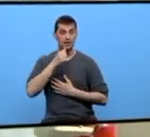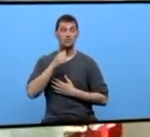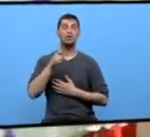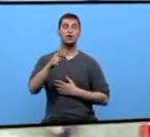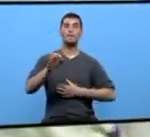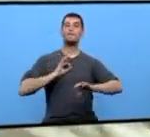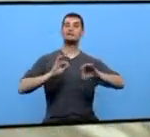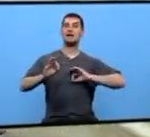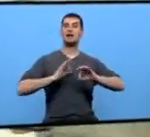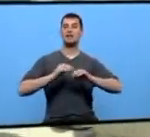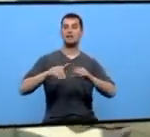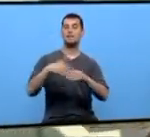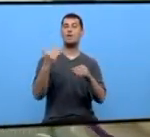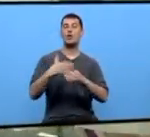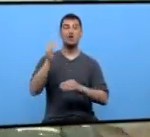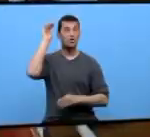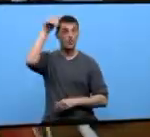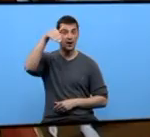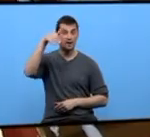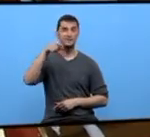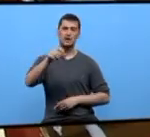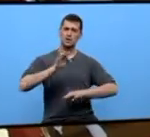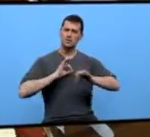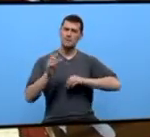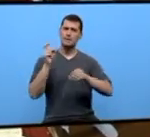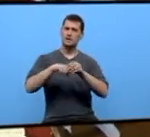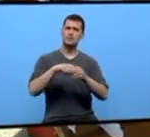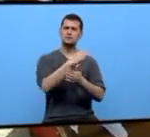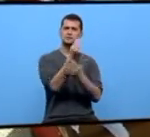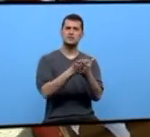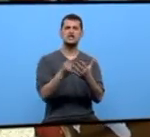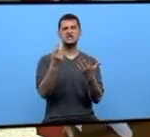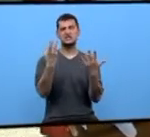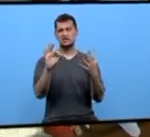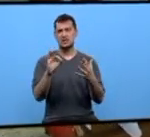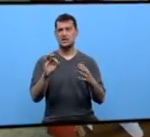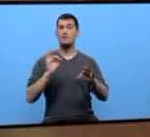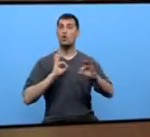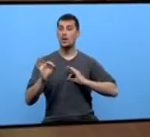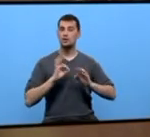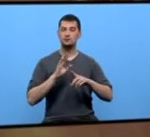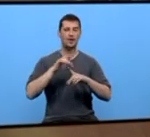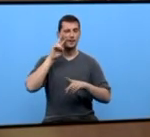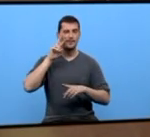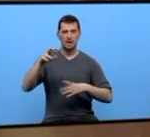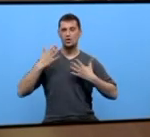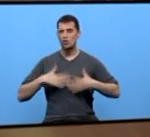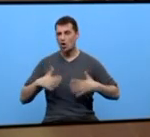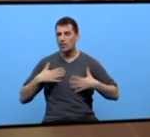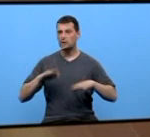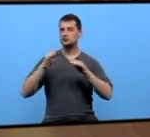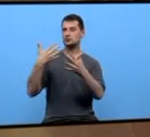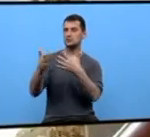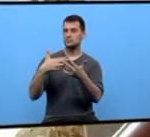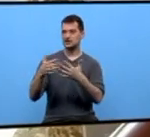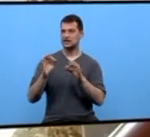Lucus, a pasarela da moda romana. No desfile participarán máis de 60 modelos para dar a coñecer os deseños feitos por deseñadores, artesáns